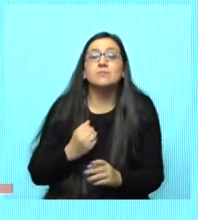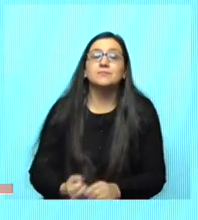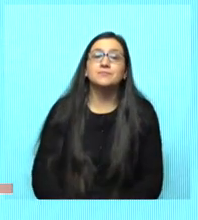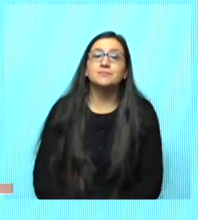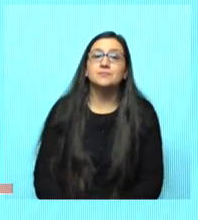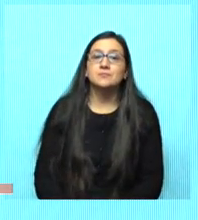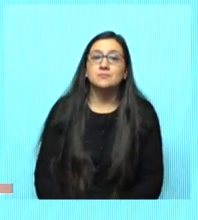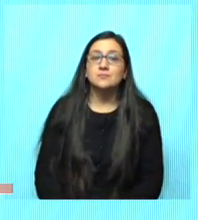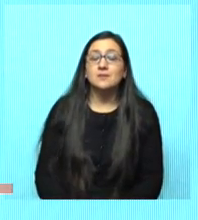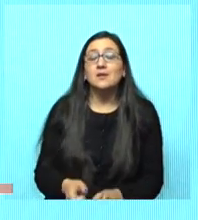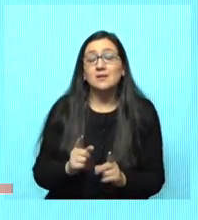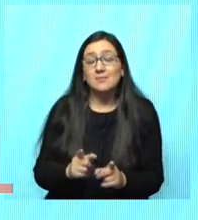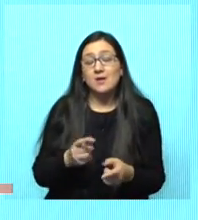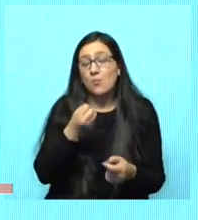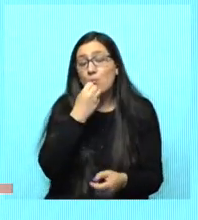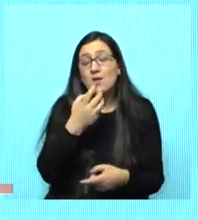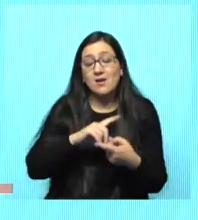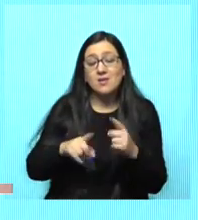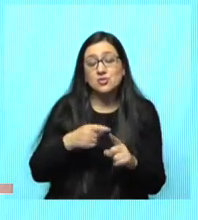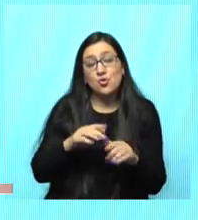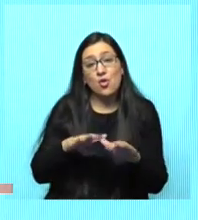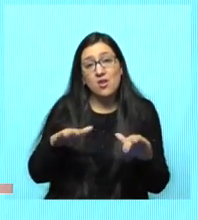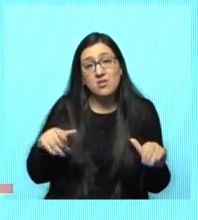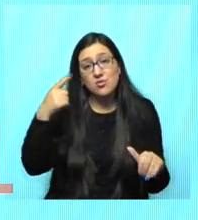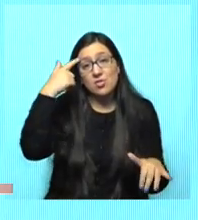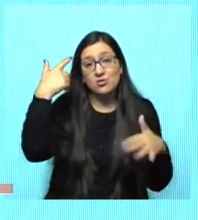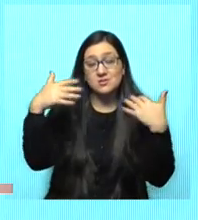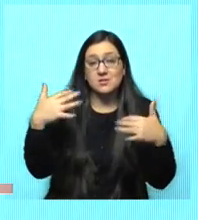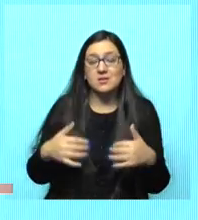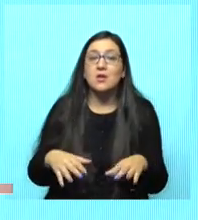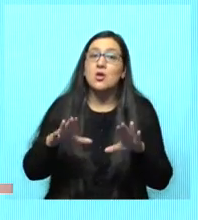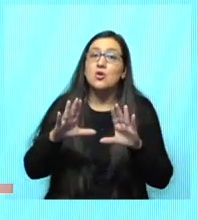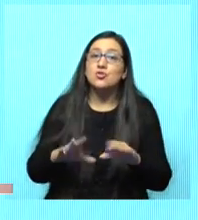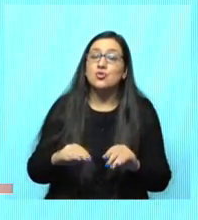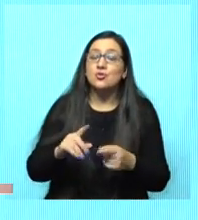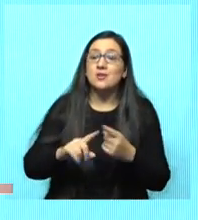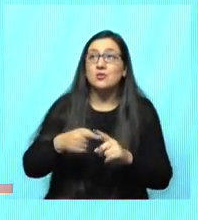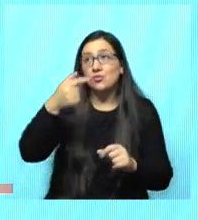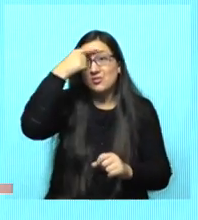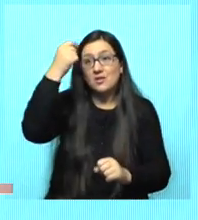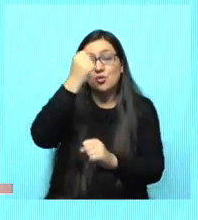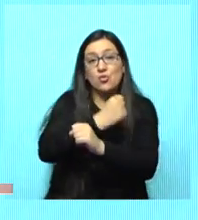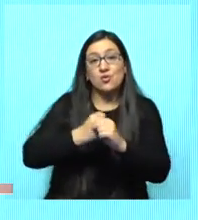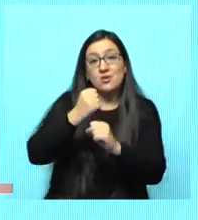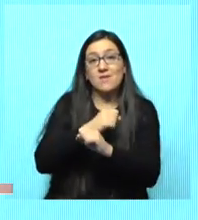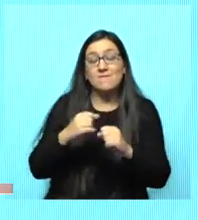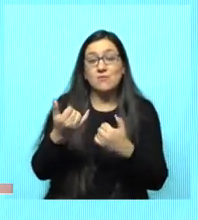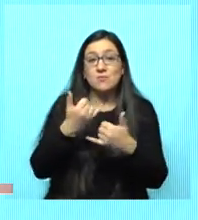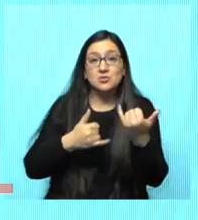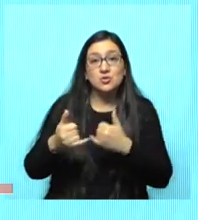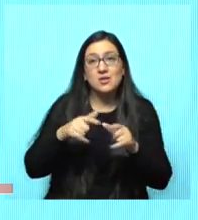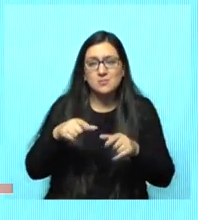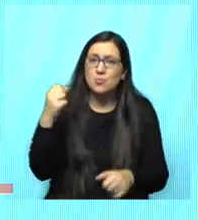tratar a los niños, niñas y adolescentes. Yo creo que hoy en día todo lo que tiene que ver con las tecnologías de información y comunicación son un medio muy importante, porque todos y